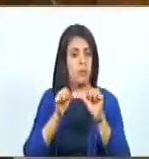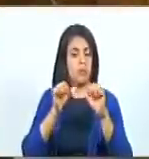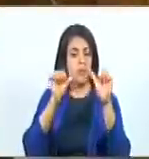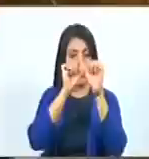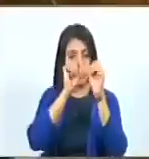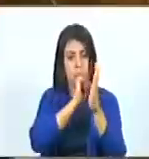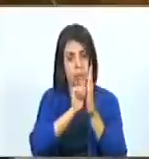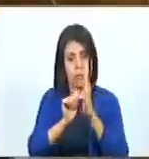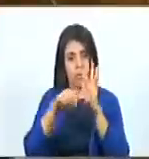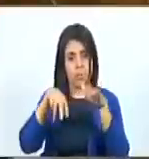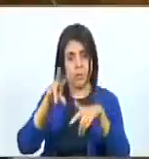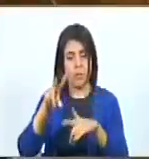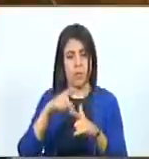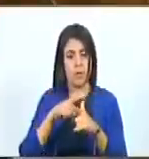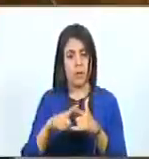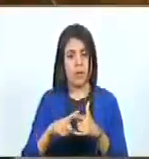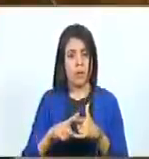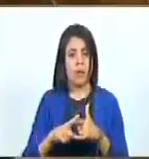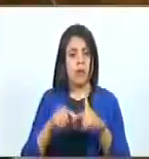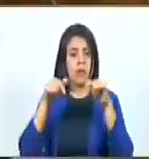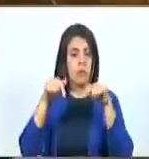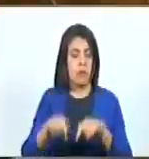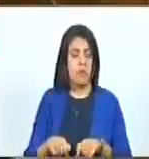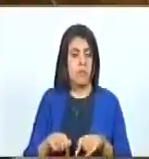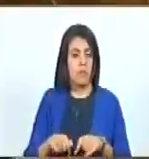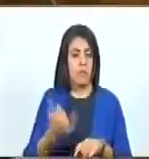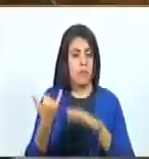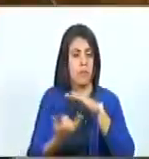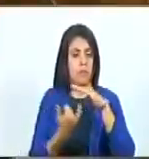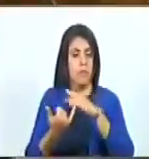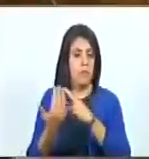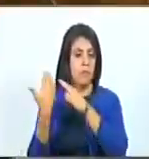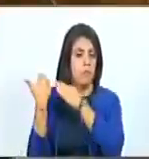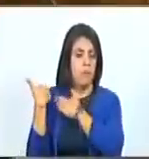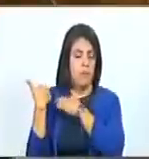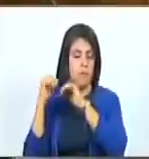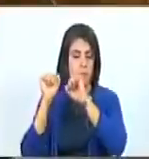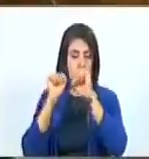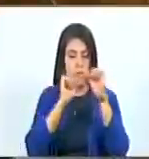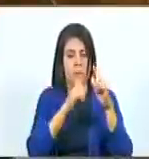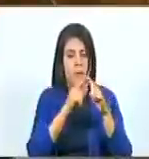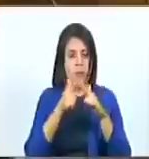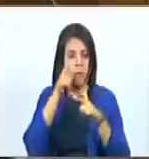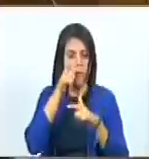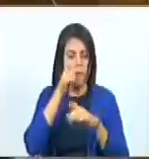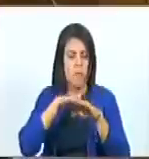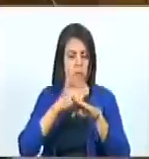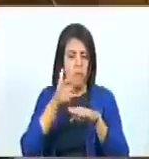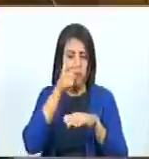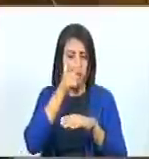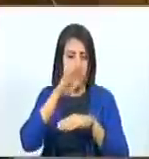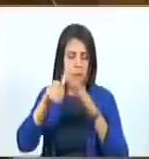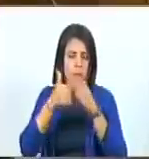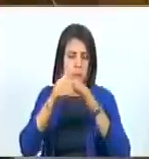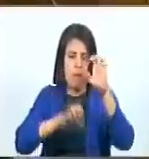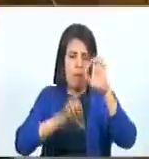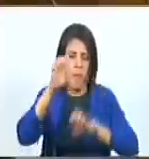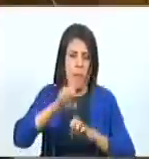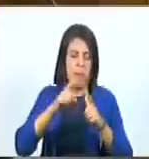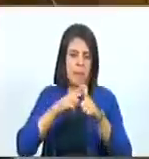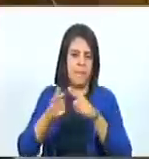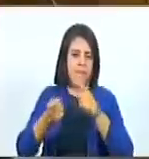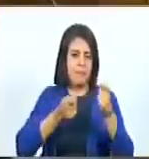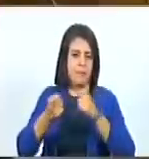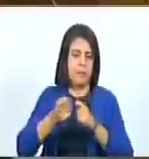manera. Artículo 12, es la instancia encargada de la prevención, vigilancia, supervisión, evaluación,